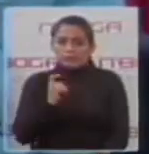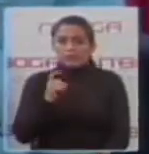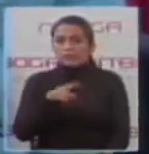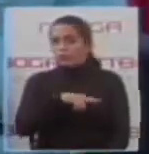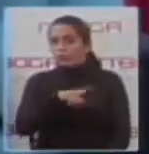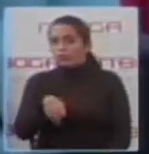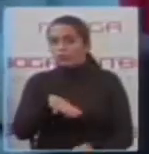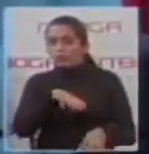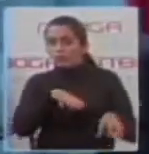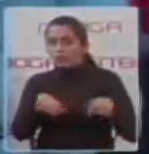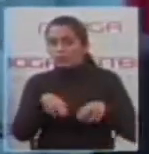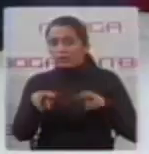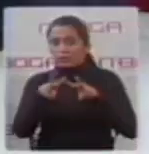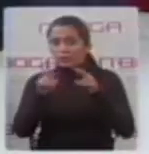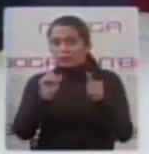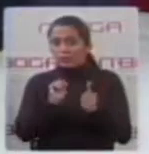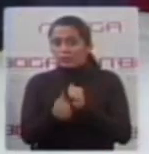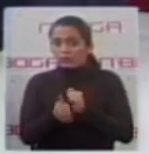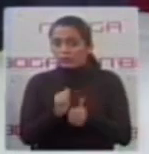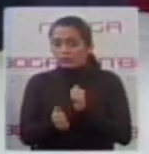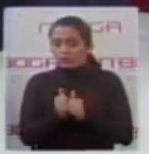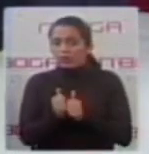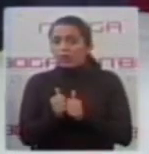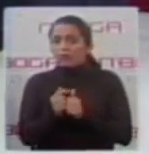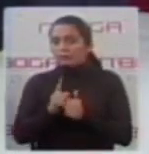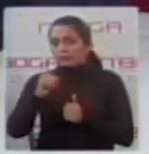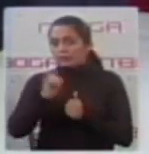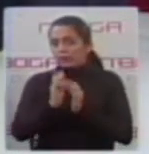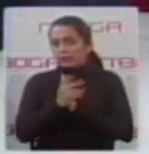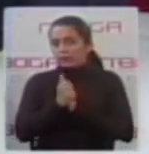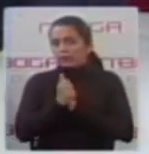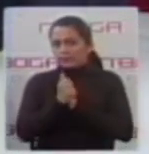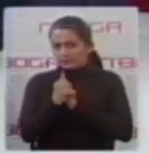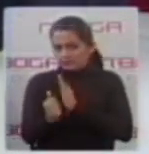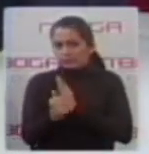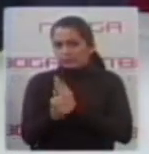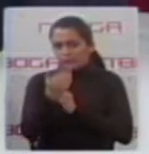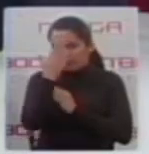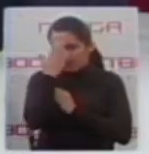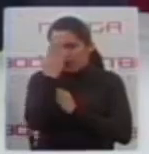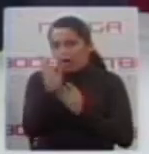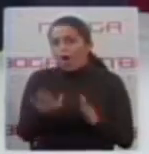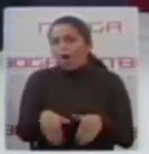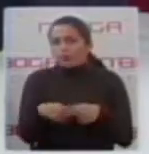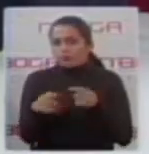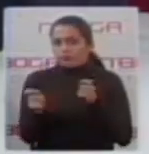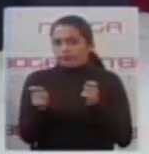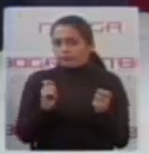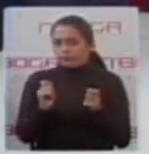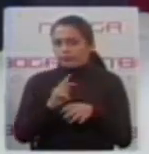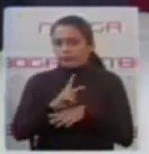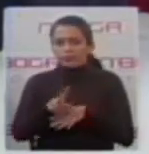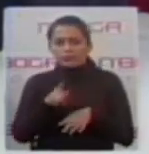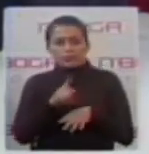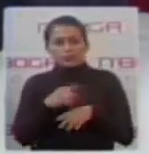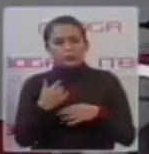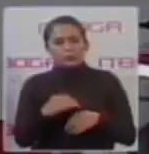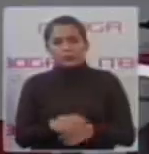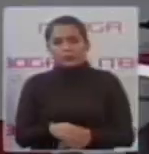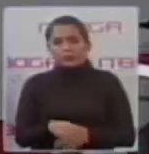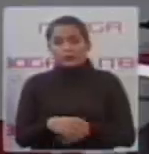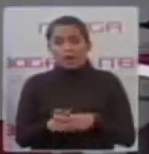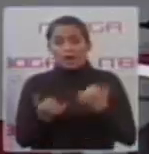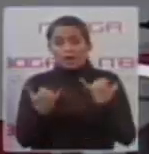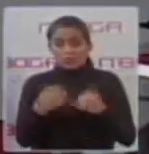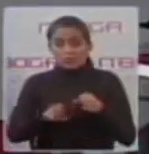gestionan el deporte tengan las capacidades, las habilidades necesarias para manejarlo de una forma profesional. Y es que, Enrique, definitivamente el fútbol se